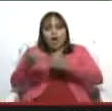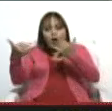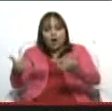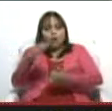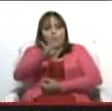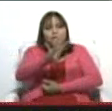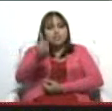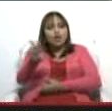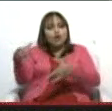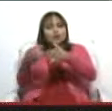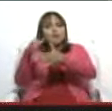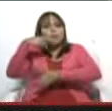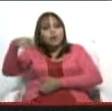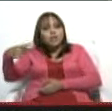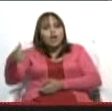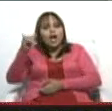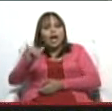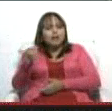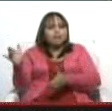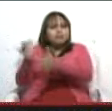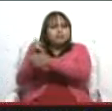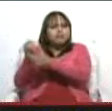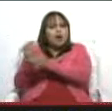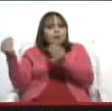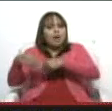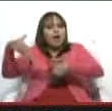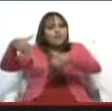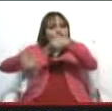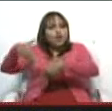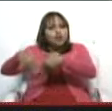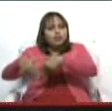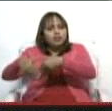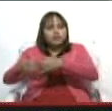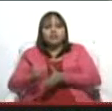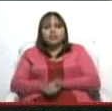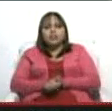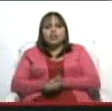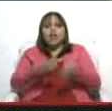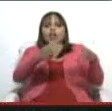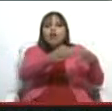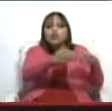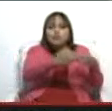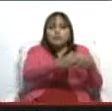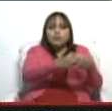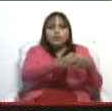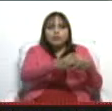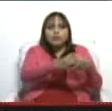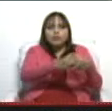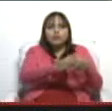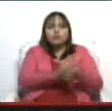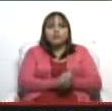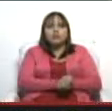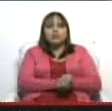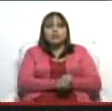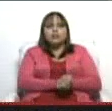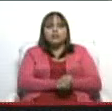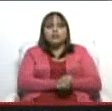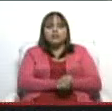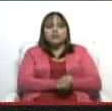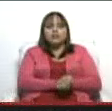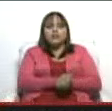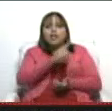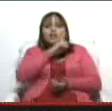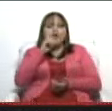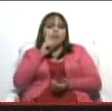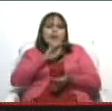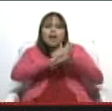este momento obtuvieron más votos que las organizaciones de la denominada y extinta MUD. Es la